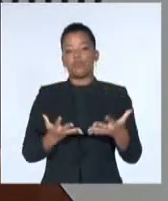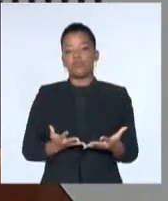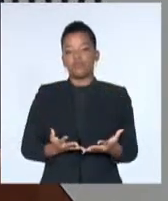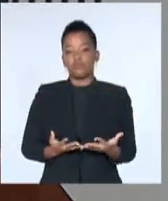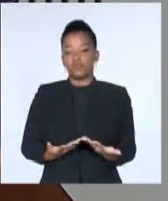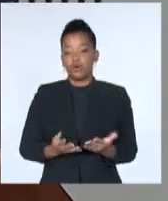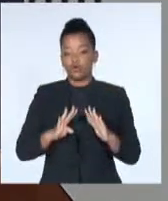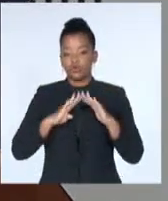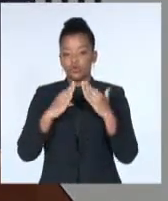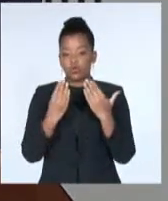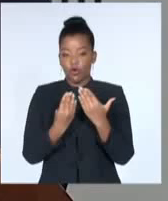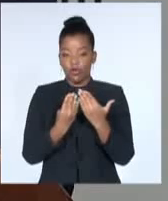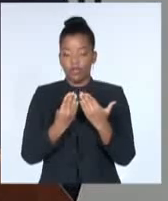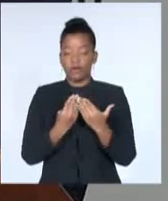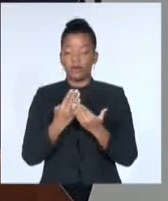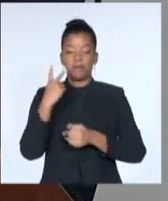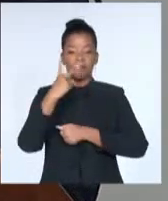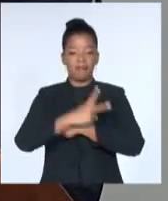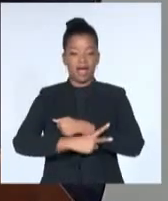todas las naciones,